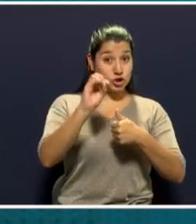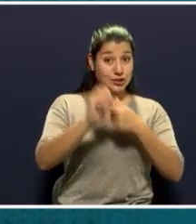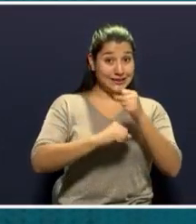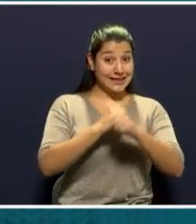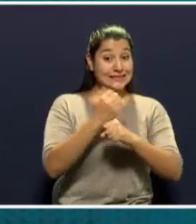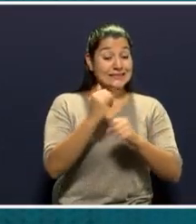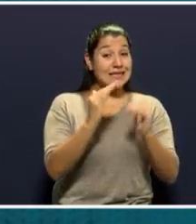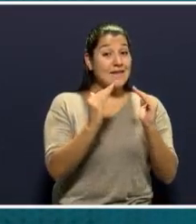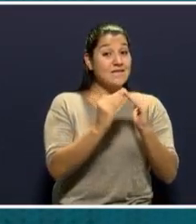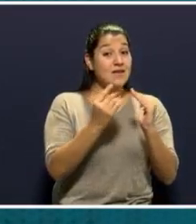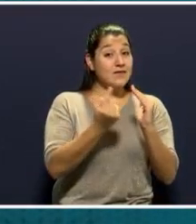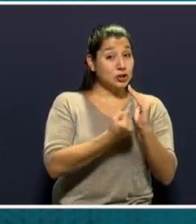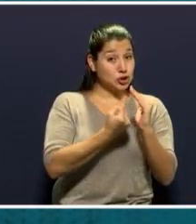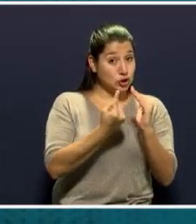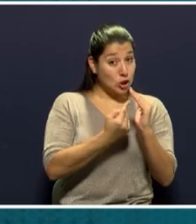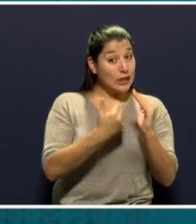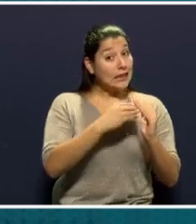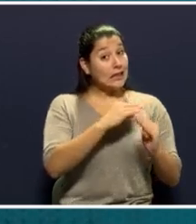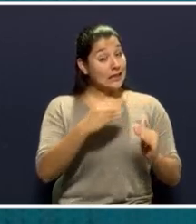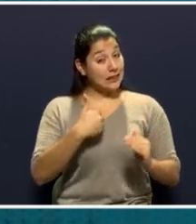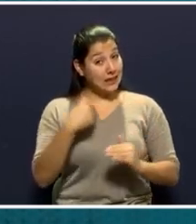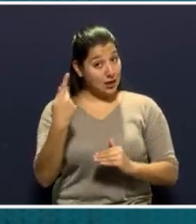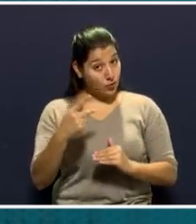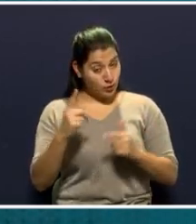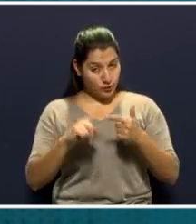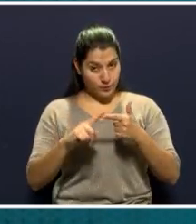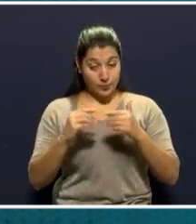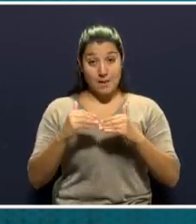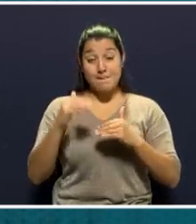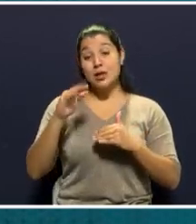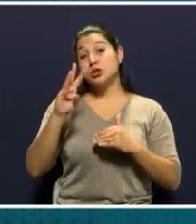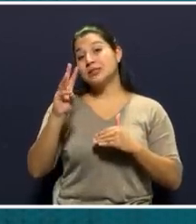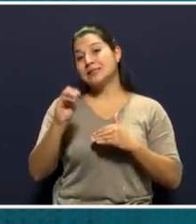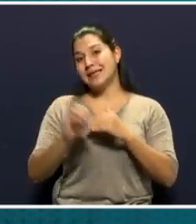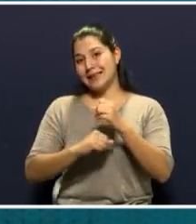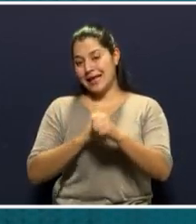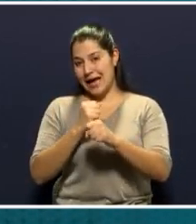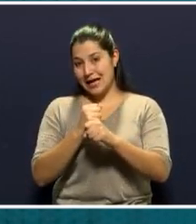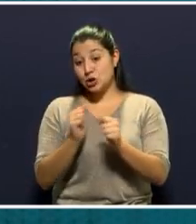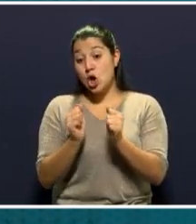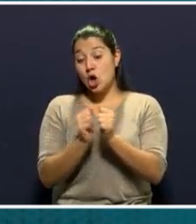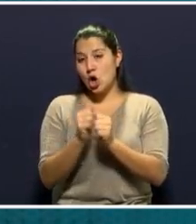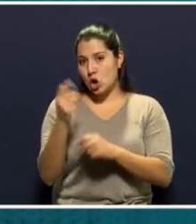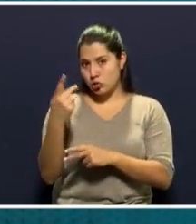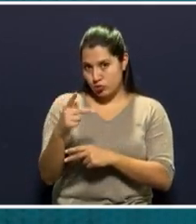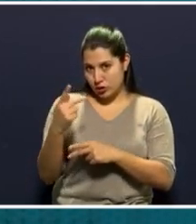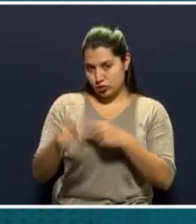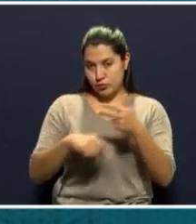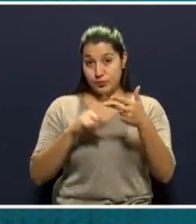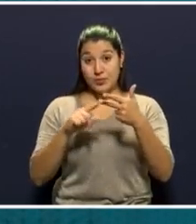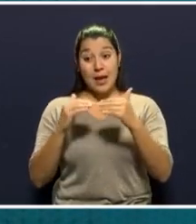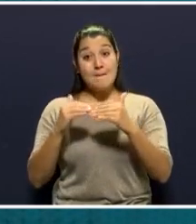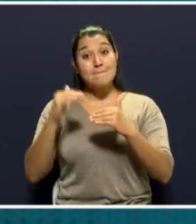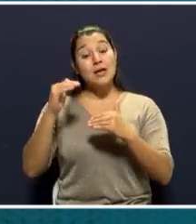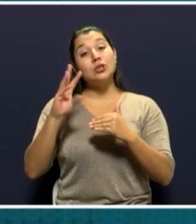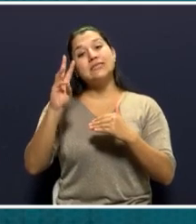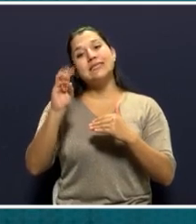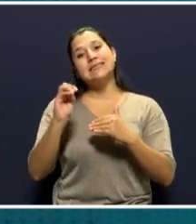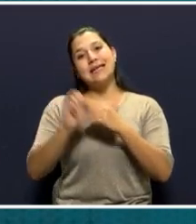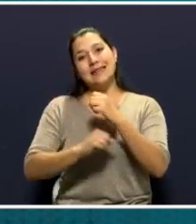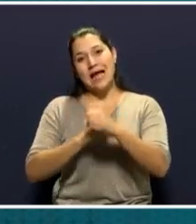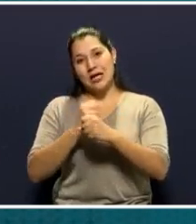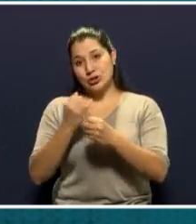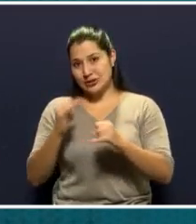viven solos y poseen factores de riesgo, mayores de 60 años con factores de riesgo y mayores de 60 años